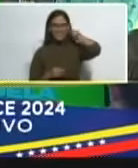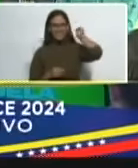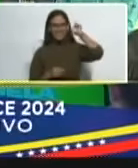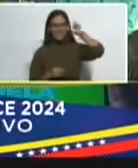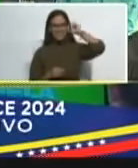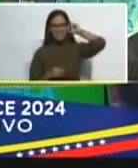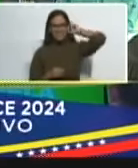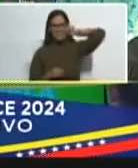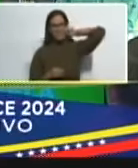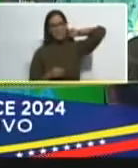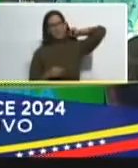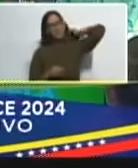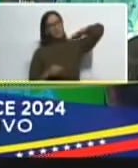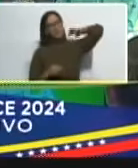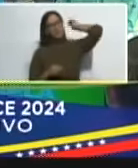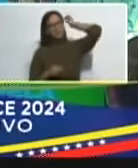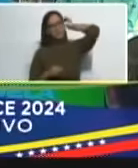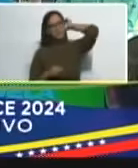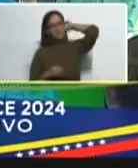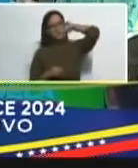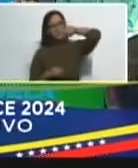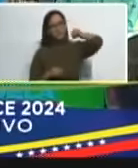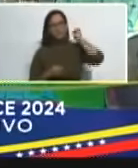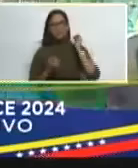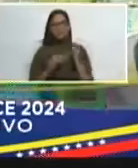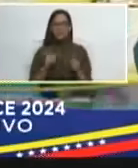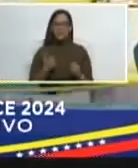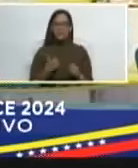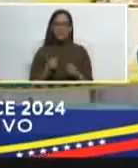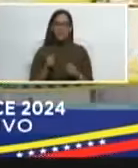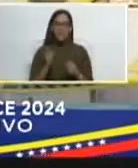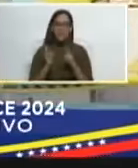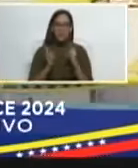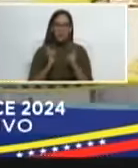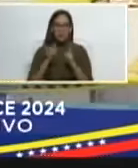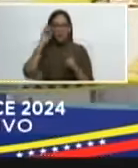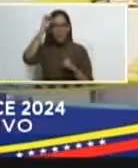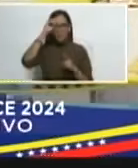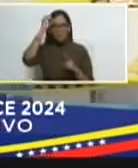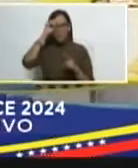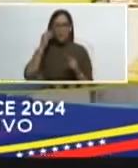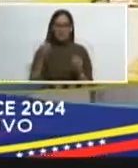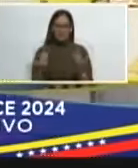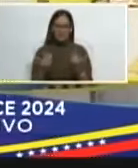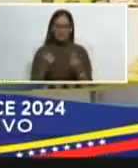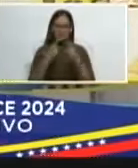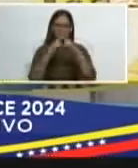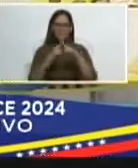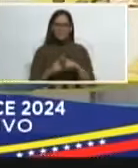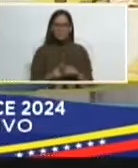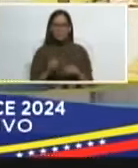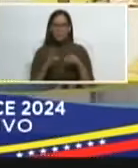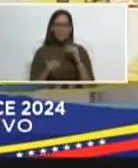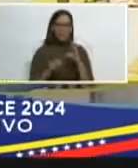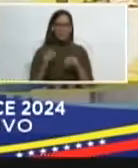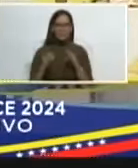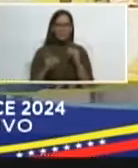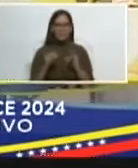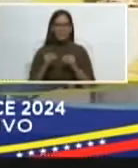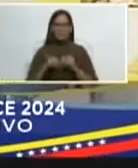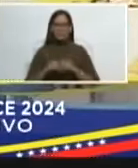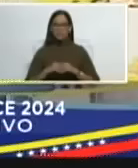Yo quisiera algunos comentarios, compañero, algunos datos. Súmame datos. Vamos a conversadito.